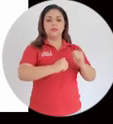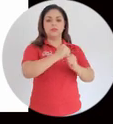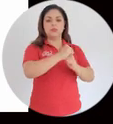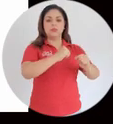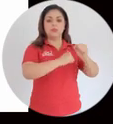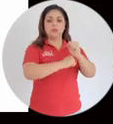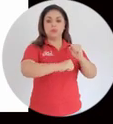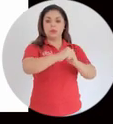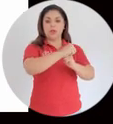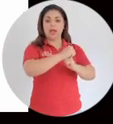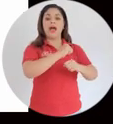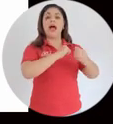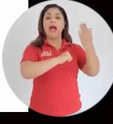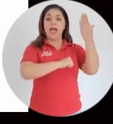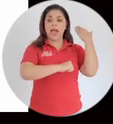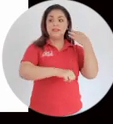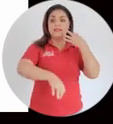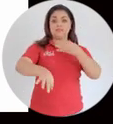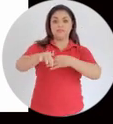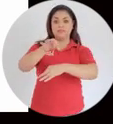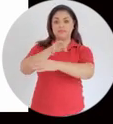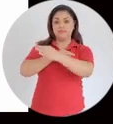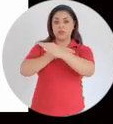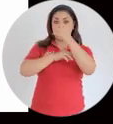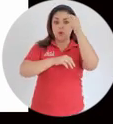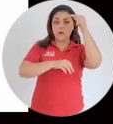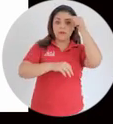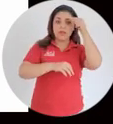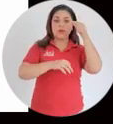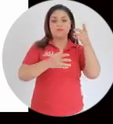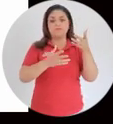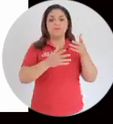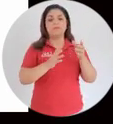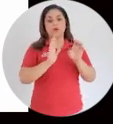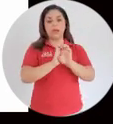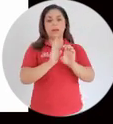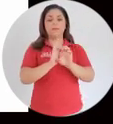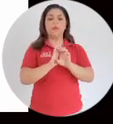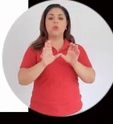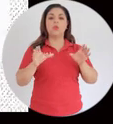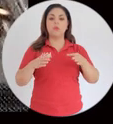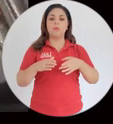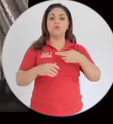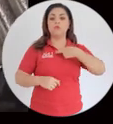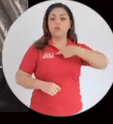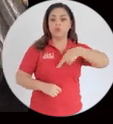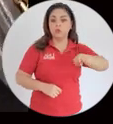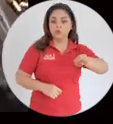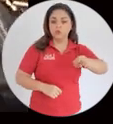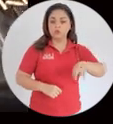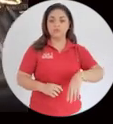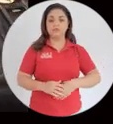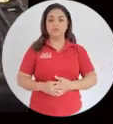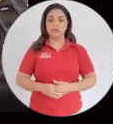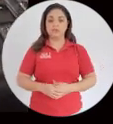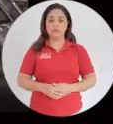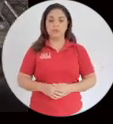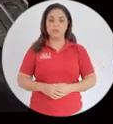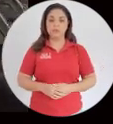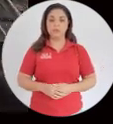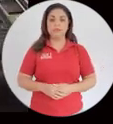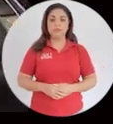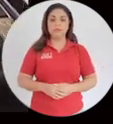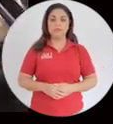durante muchísimo tiempo estuvieron sustituyendo al Estado, como fue también, pues, los grupos religiosos, ¿verdad? Por